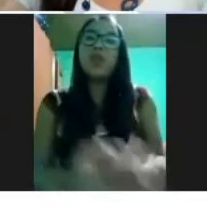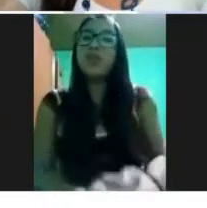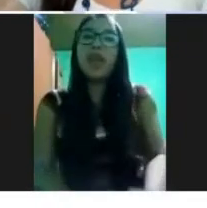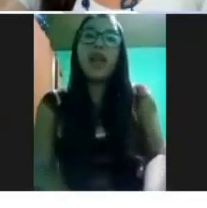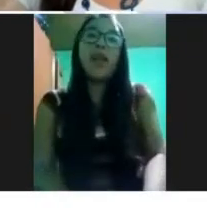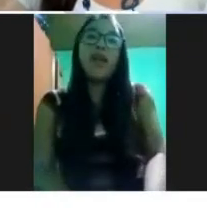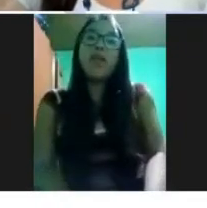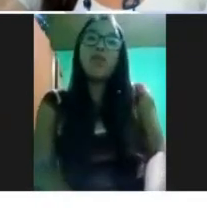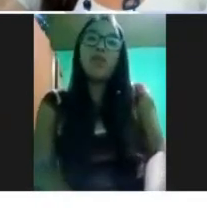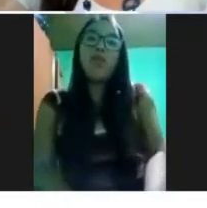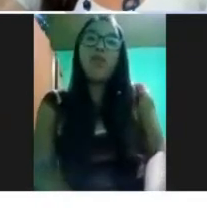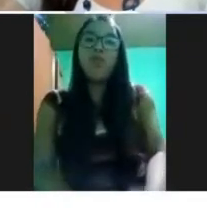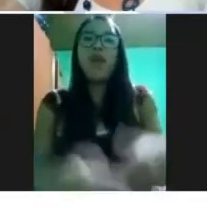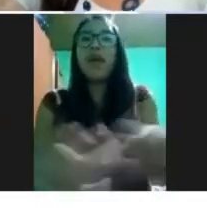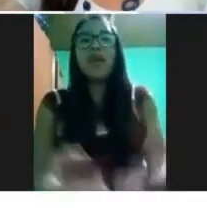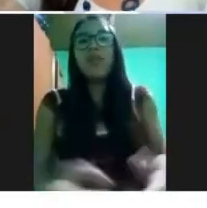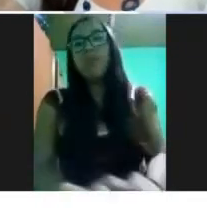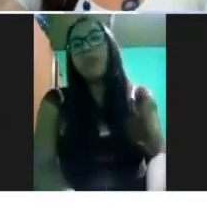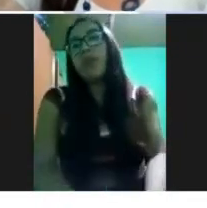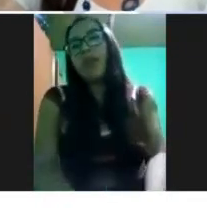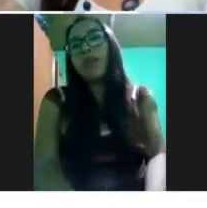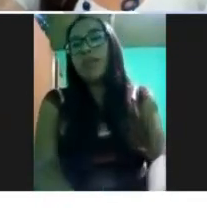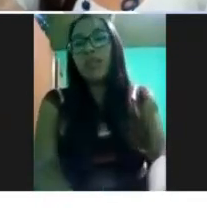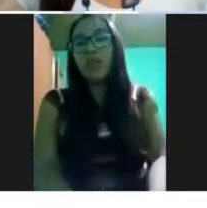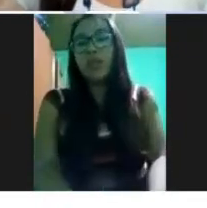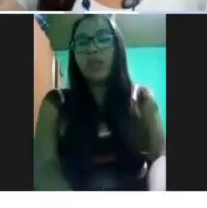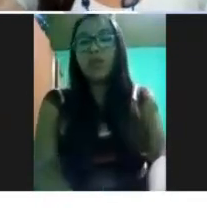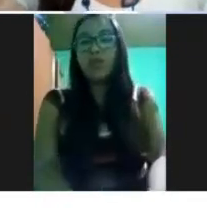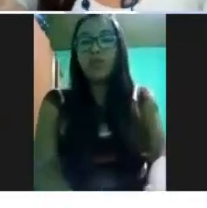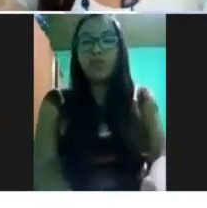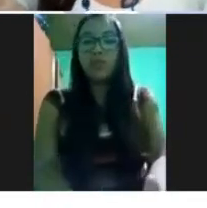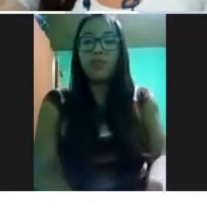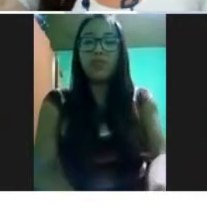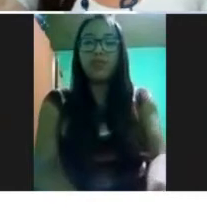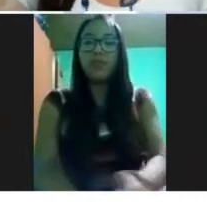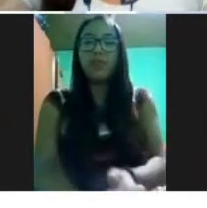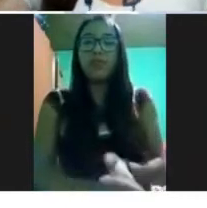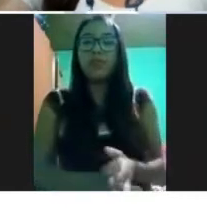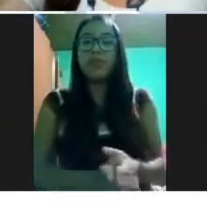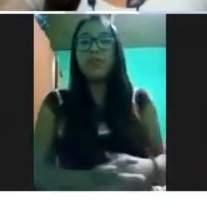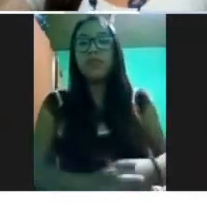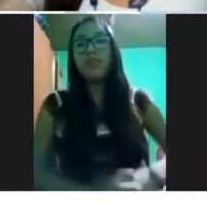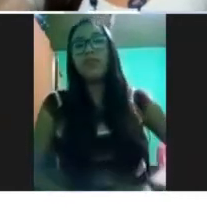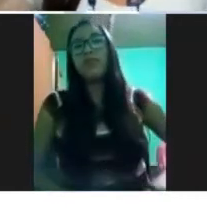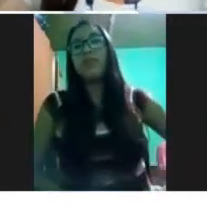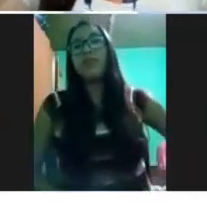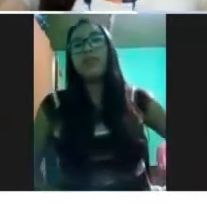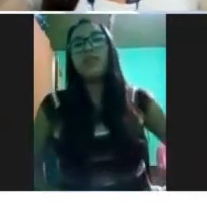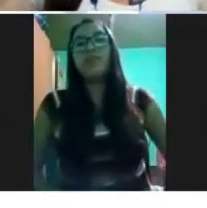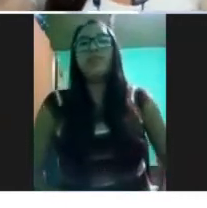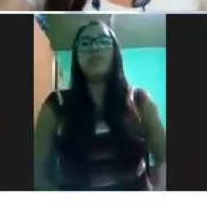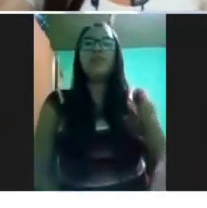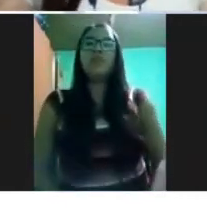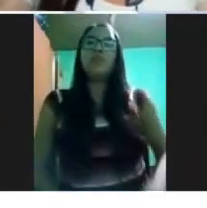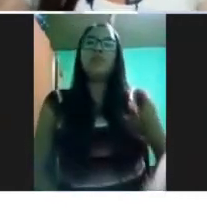dentro del hospital como fuera de parte del Ministerio de Salud, ¿no? Exacto, es totalmente cierto lo que